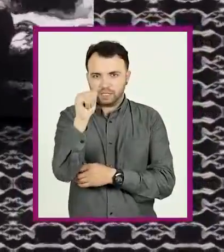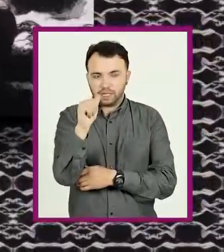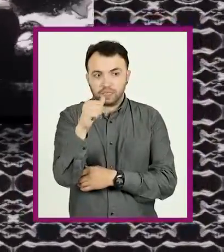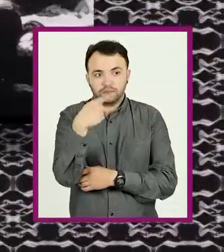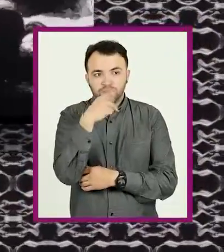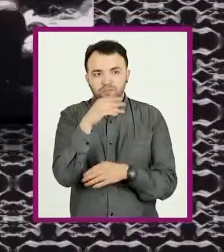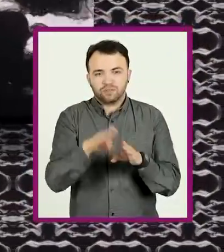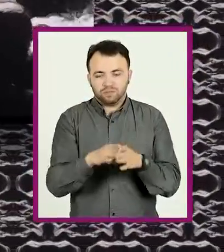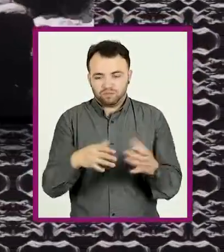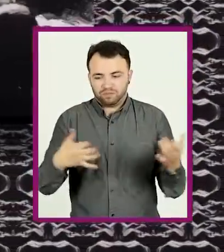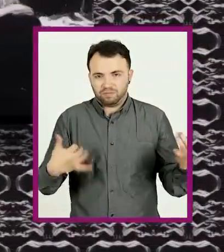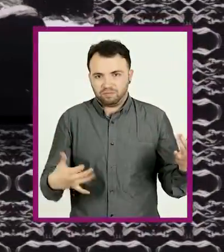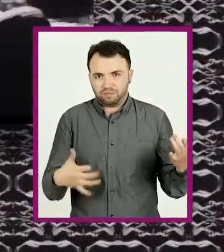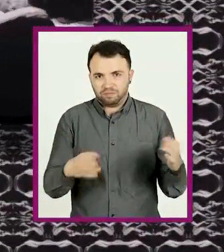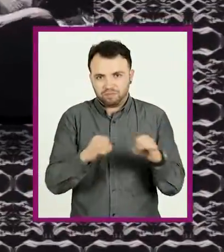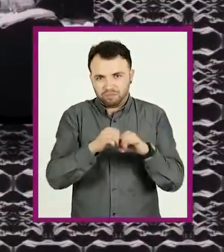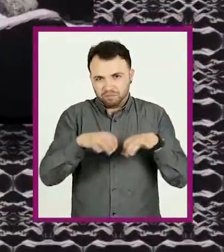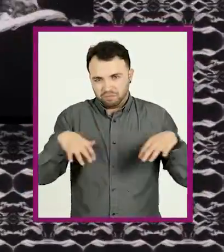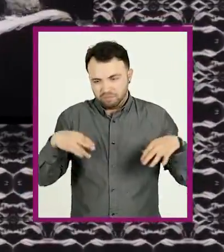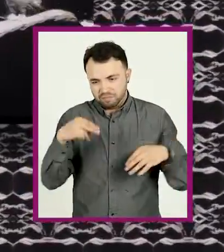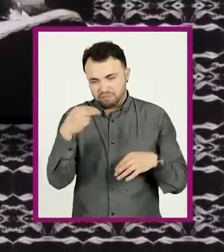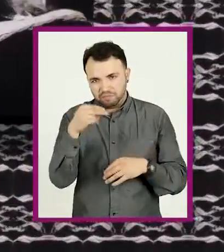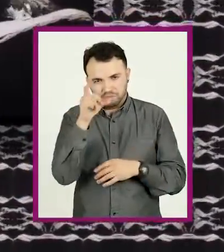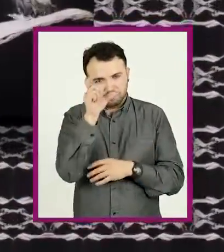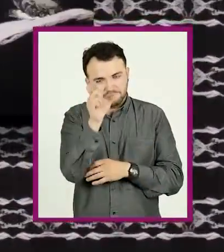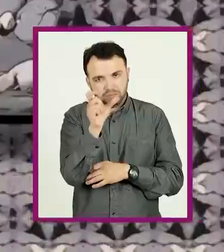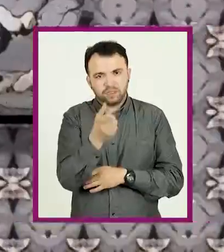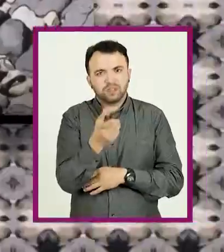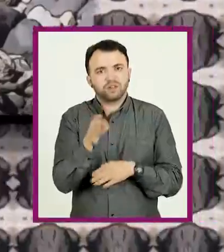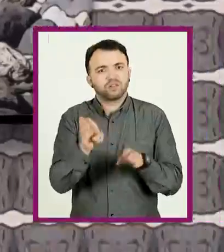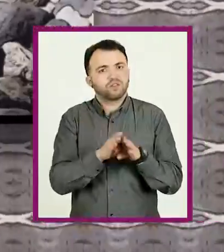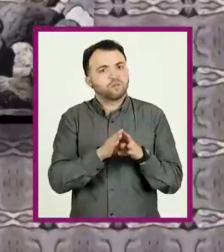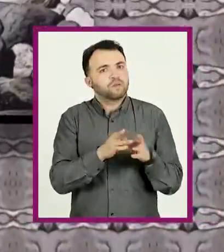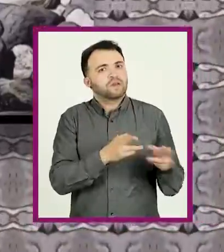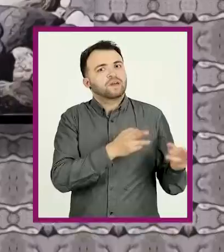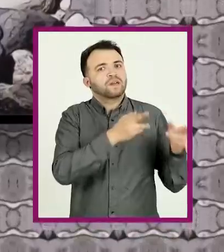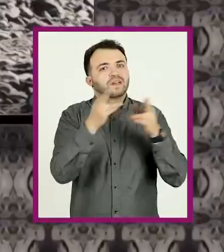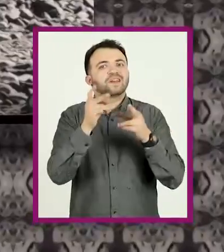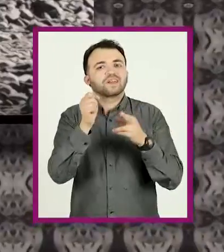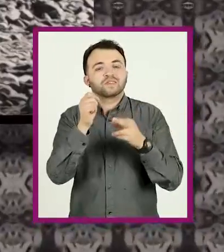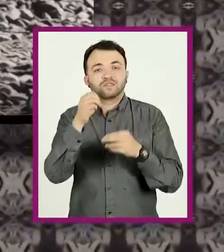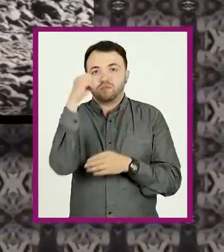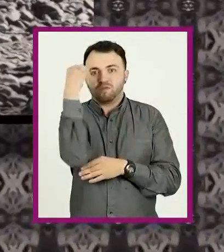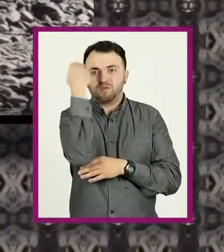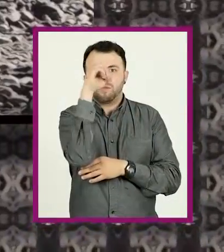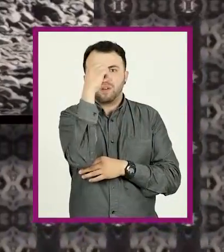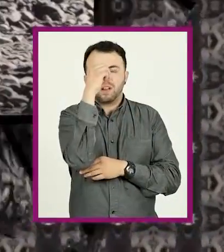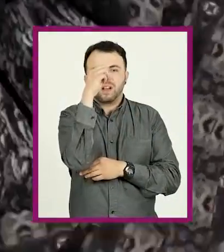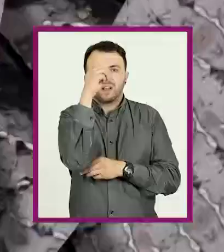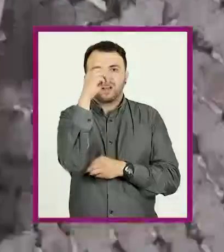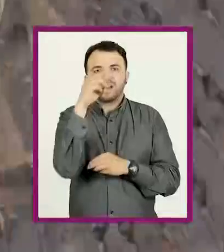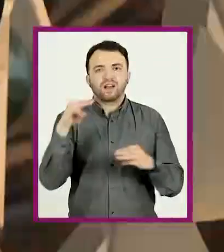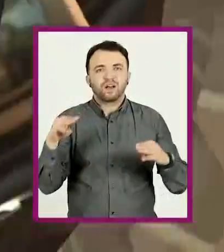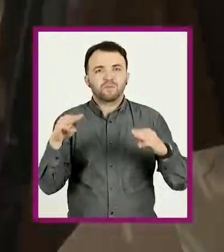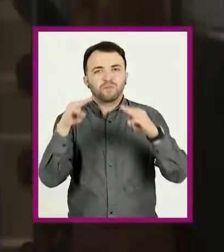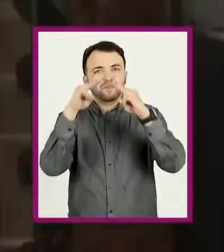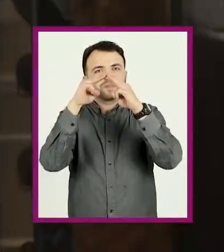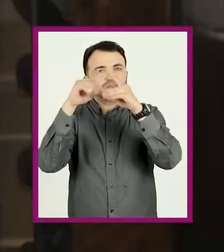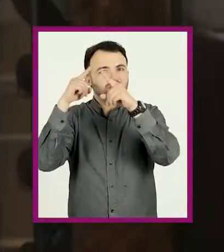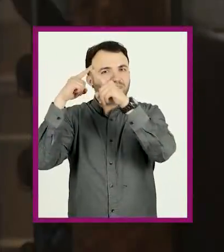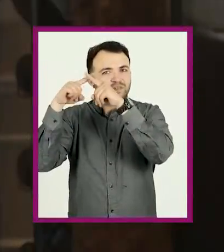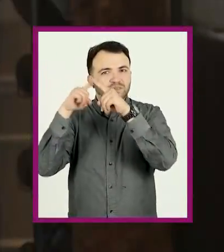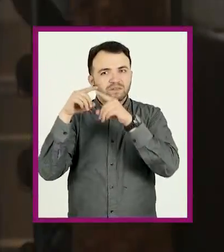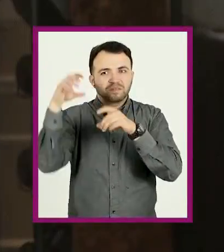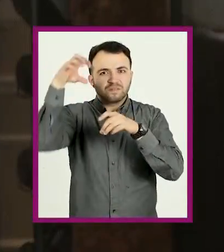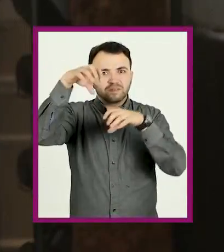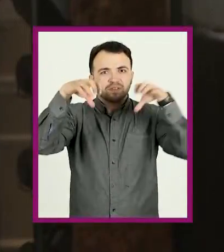perfectamente por la orquesta Pasatono se puede vincular más a la sierra, es decir, a las zonas altas de Oaxaca, pero en la costa y en